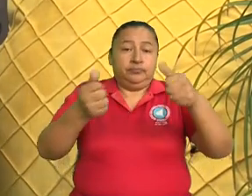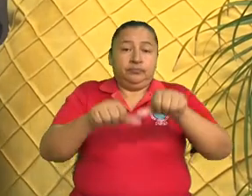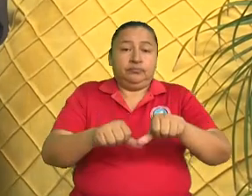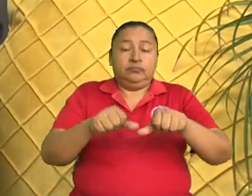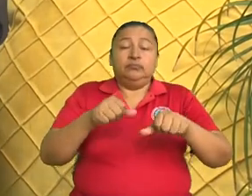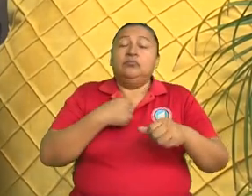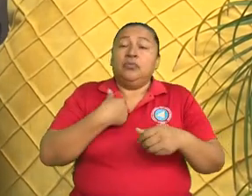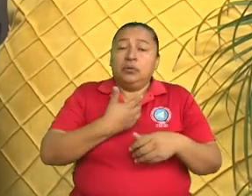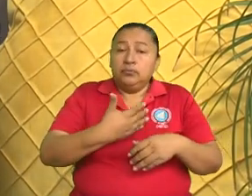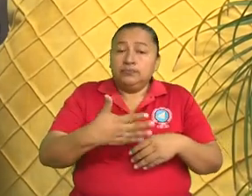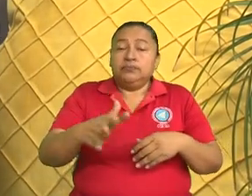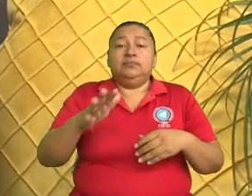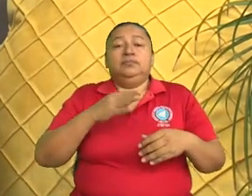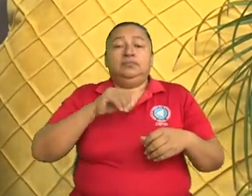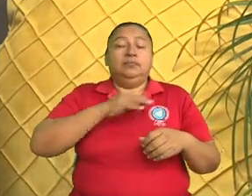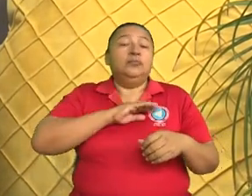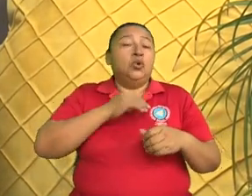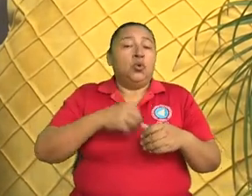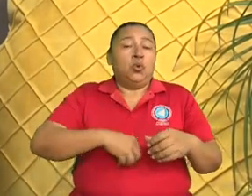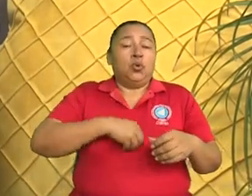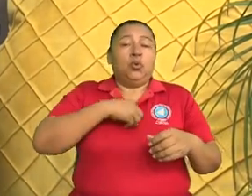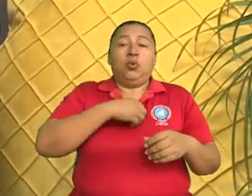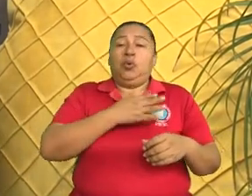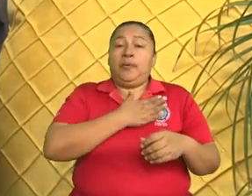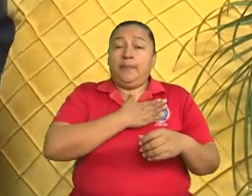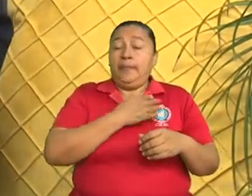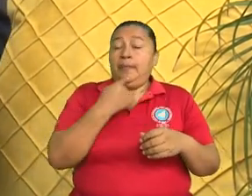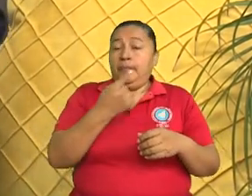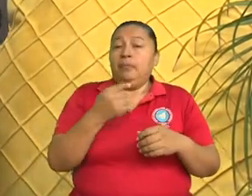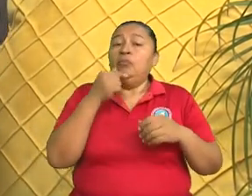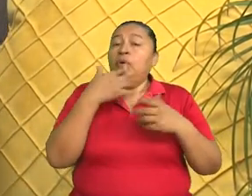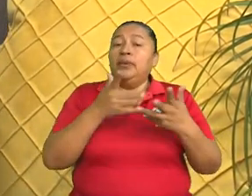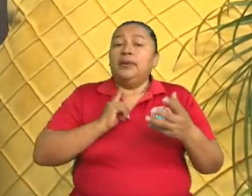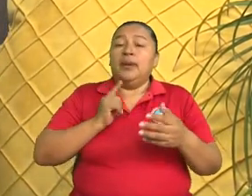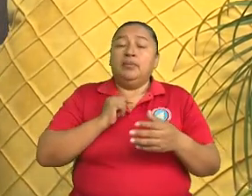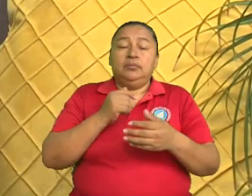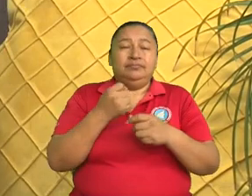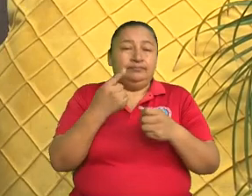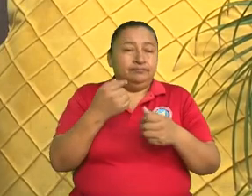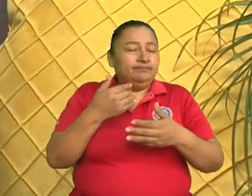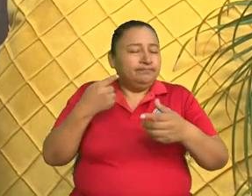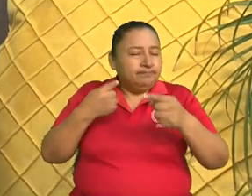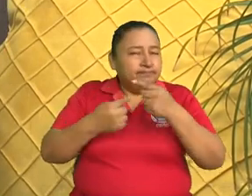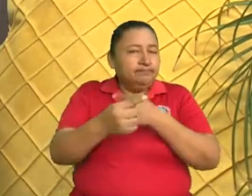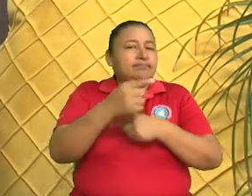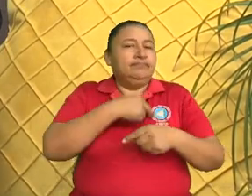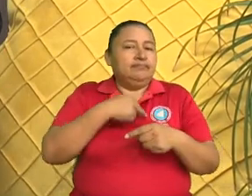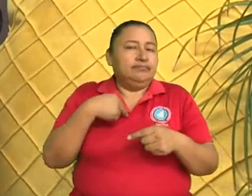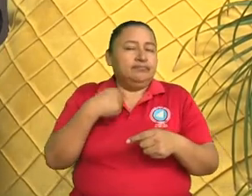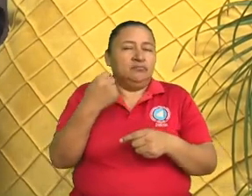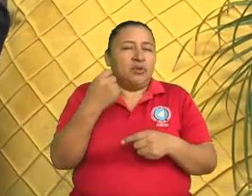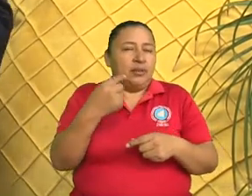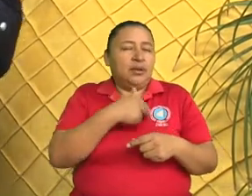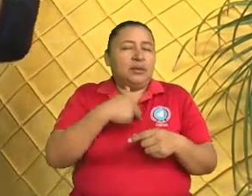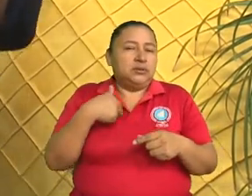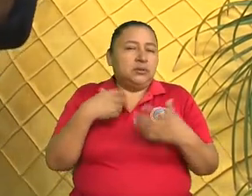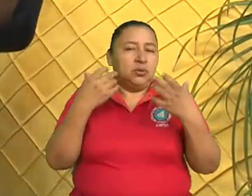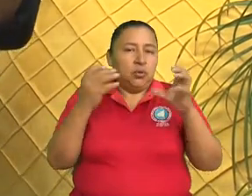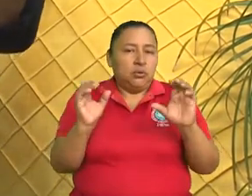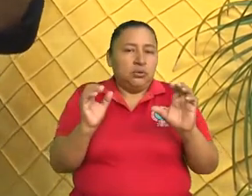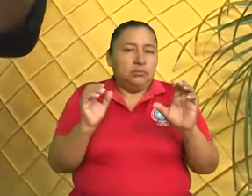fiestas patrias, esta celebración de orgullo patrio, justamente porque tenemos desafíos importantes que tenemos nosotros